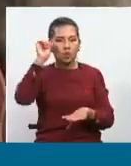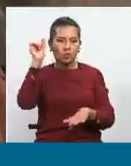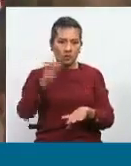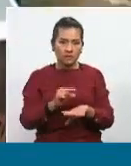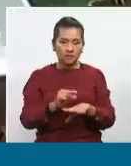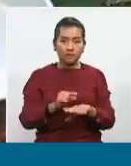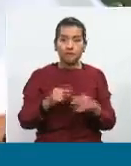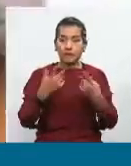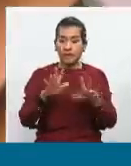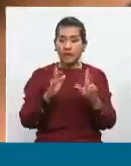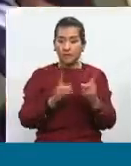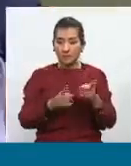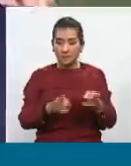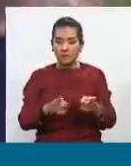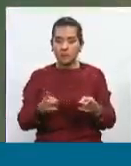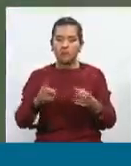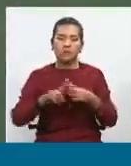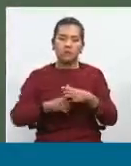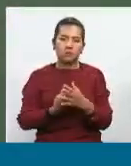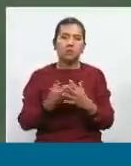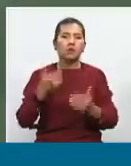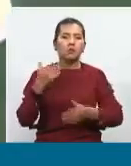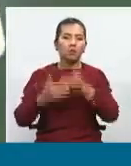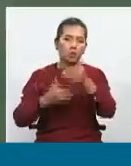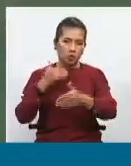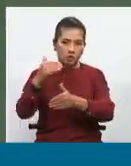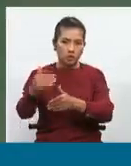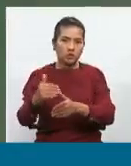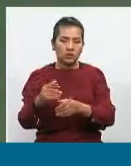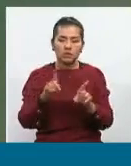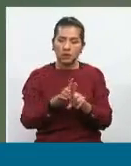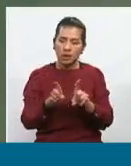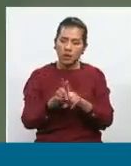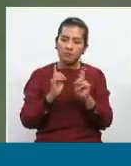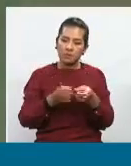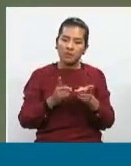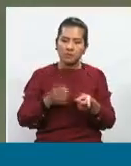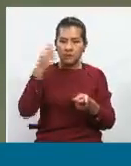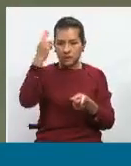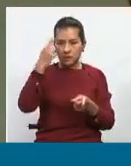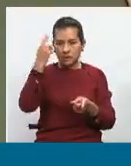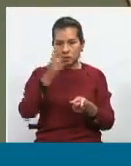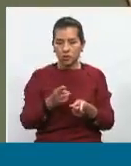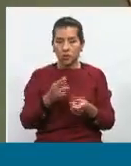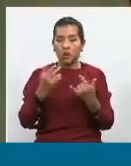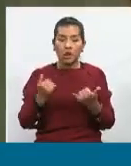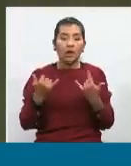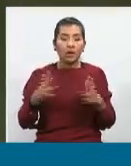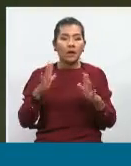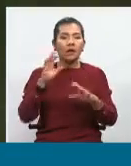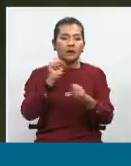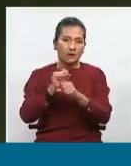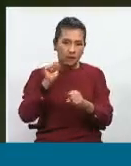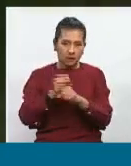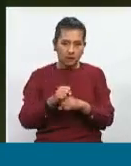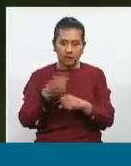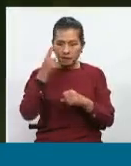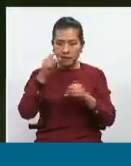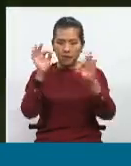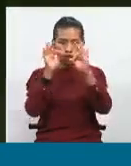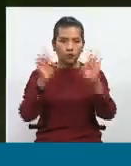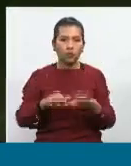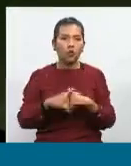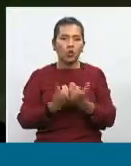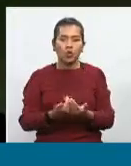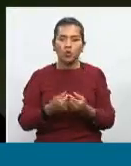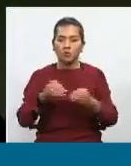en ese marco se han iniciado procesos también por esas razones. Se está trabajando en mecanismos